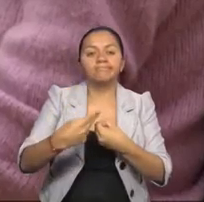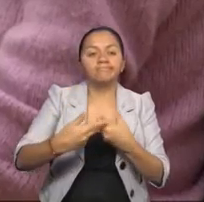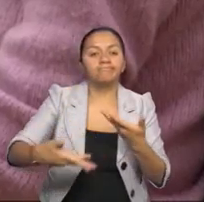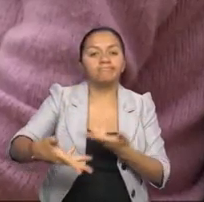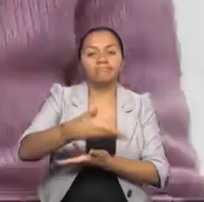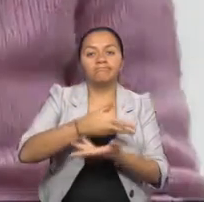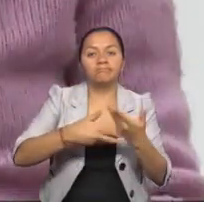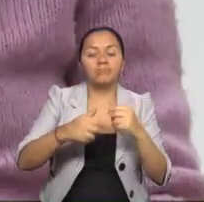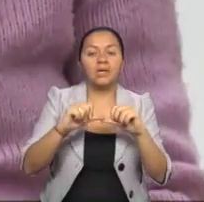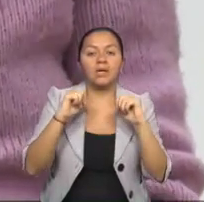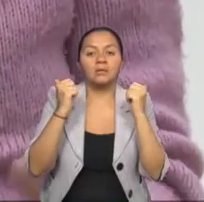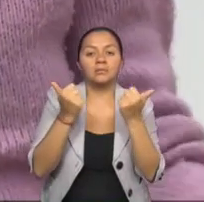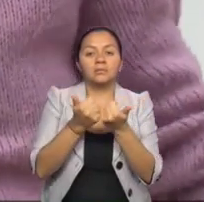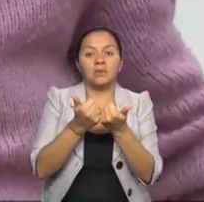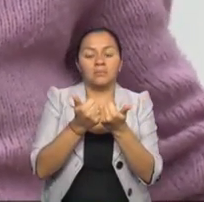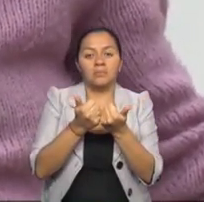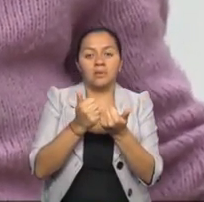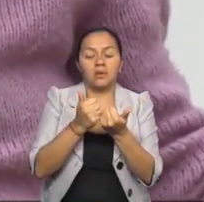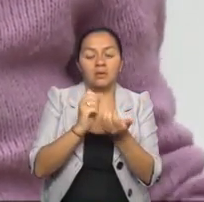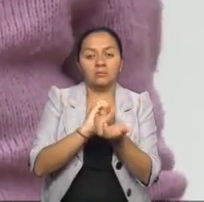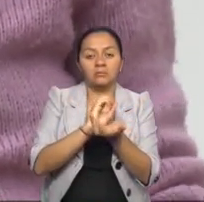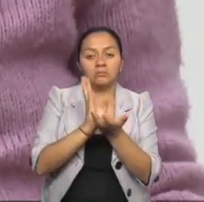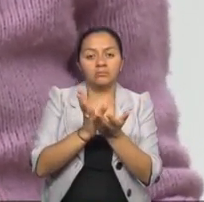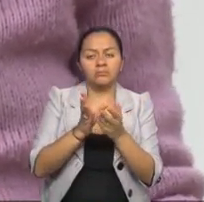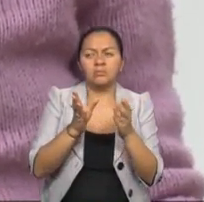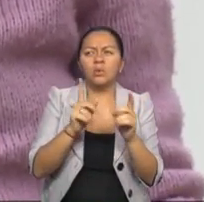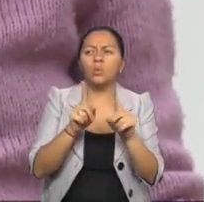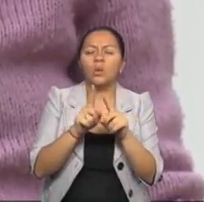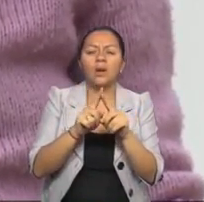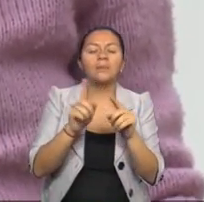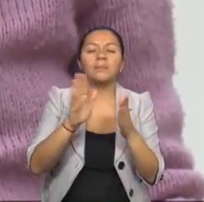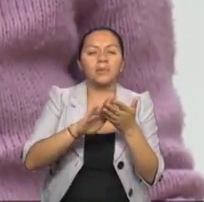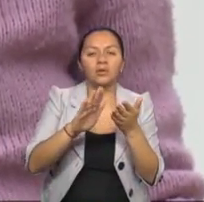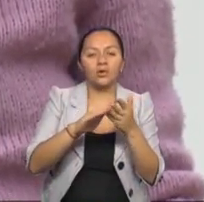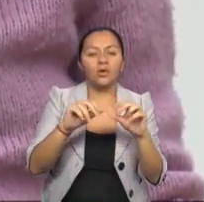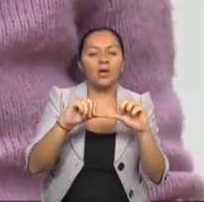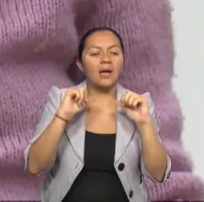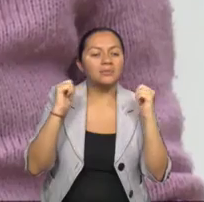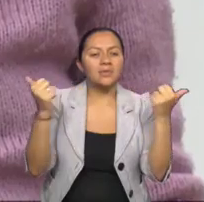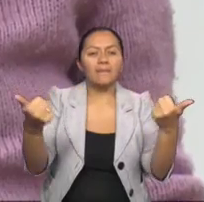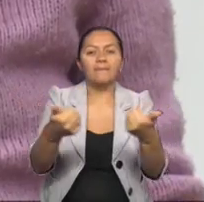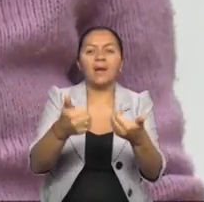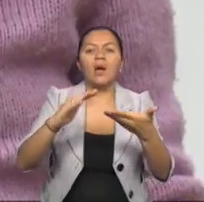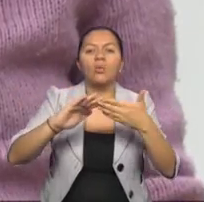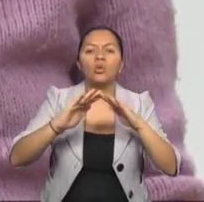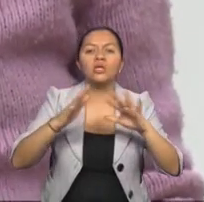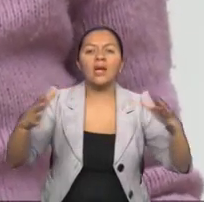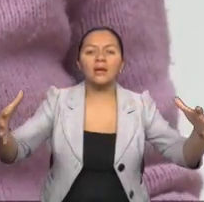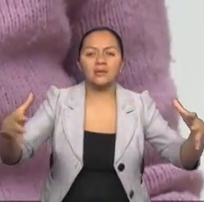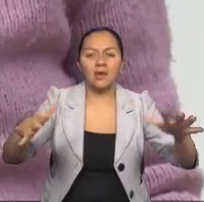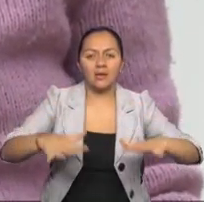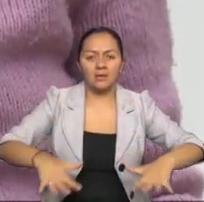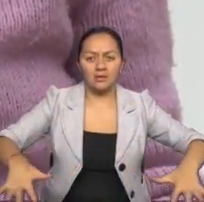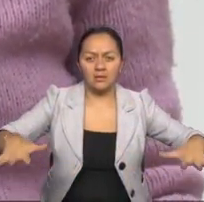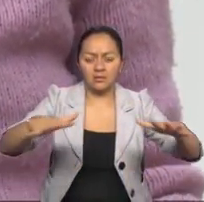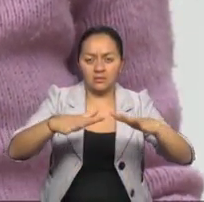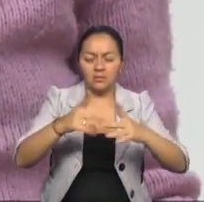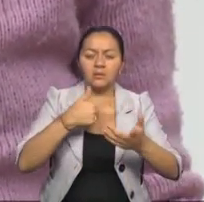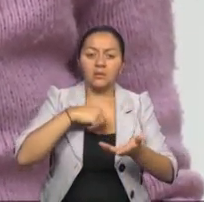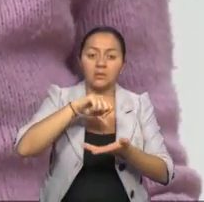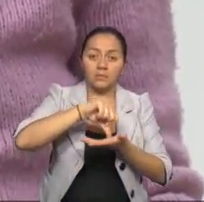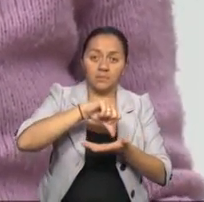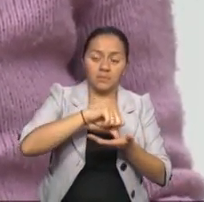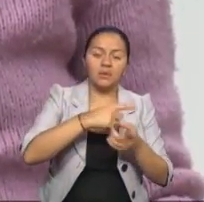asambleas comunitarias la vida comunitaria que obviamente tiene una diferencia muy grande entre lo urbano